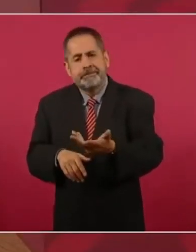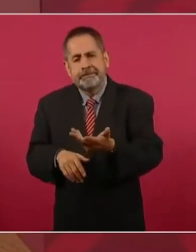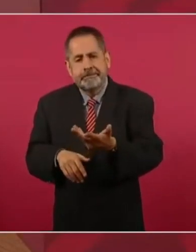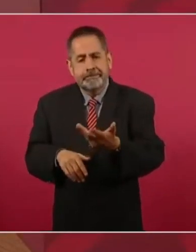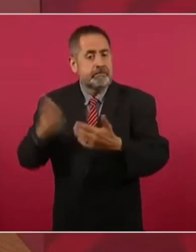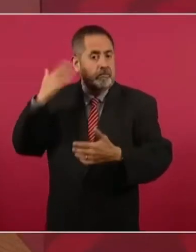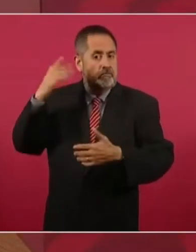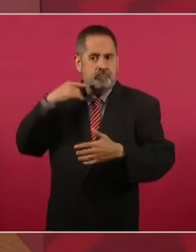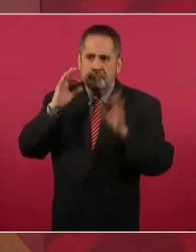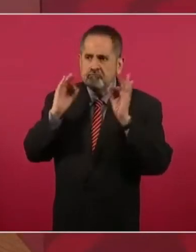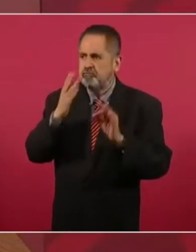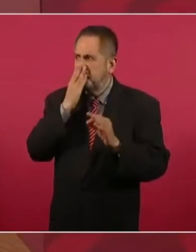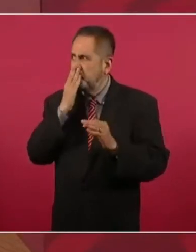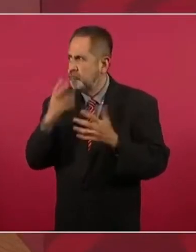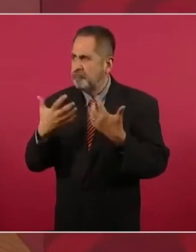primera